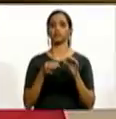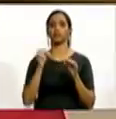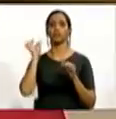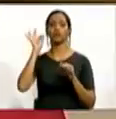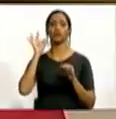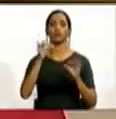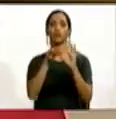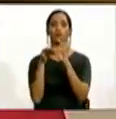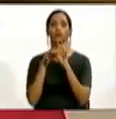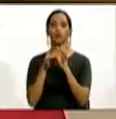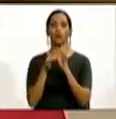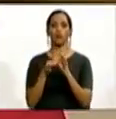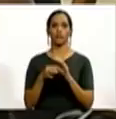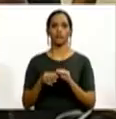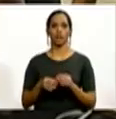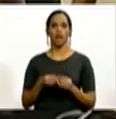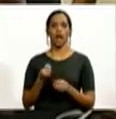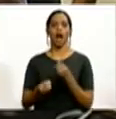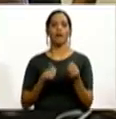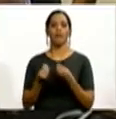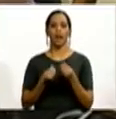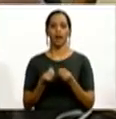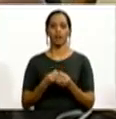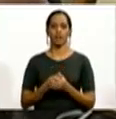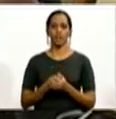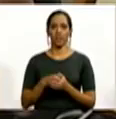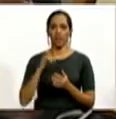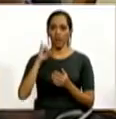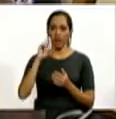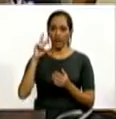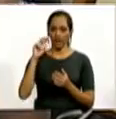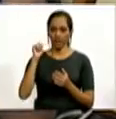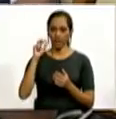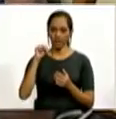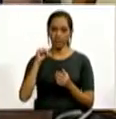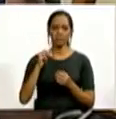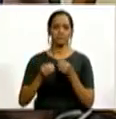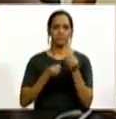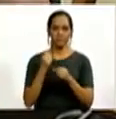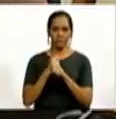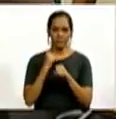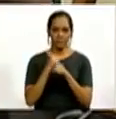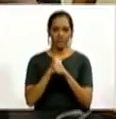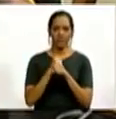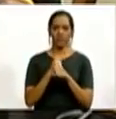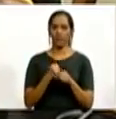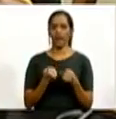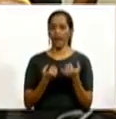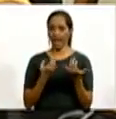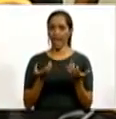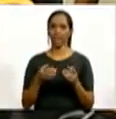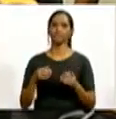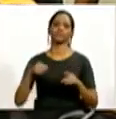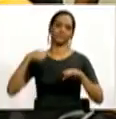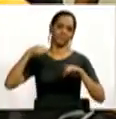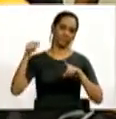sido como Iván Simonovic y por el trabajo que él ha realizado en su vida, torturar